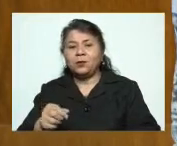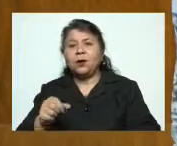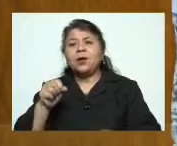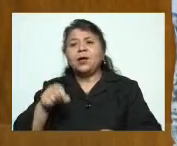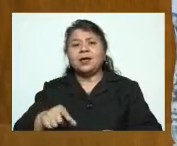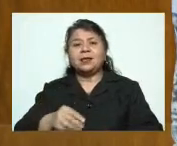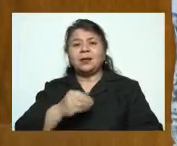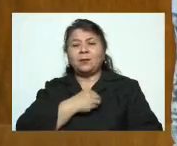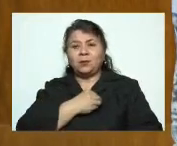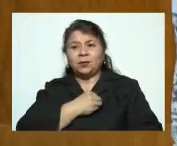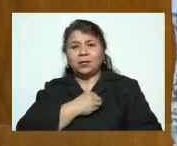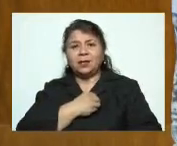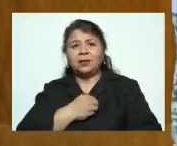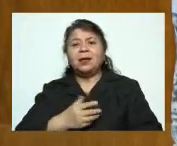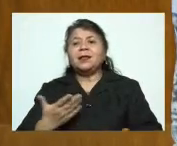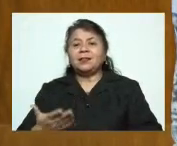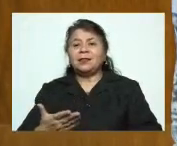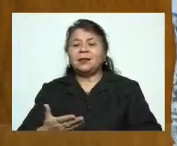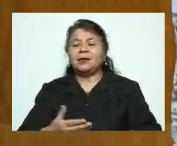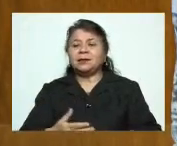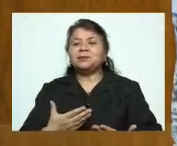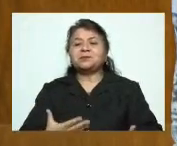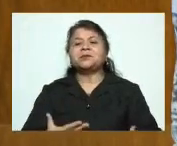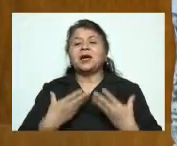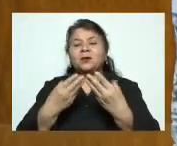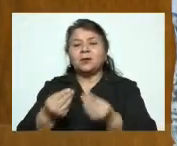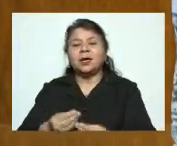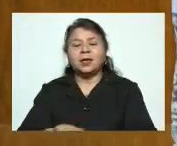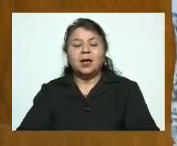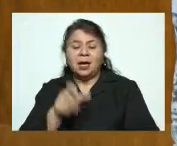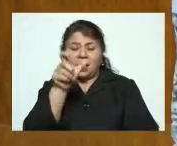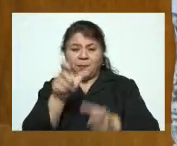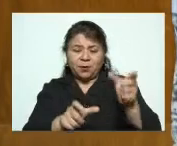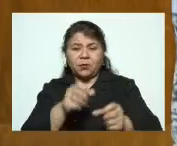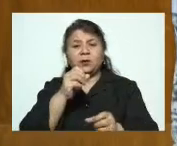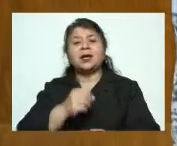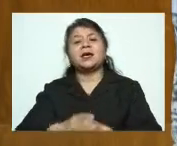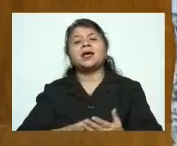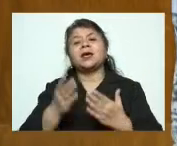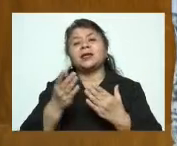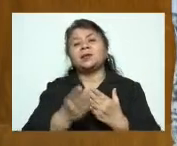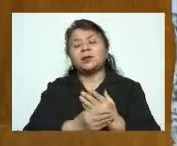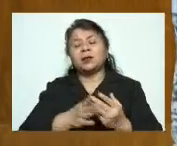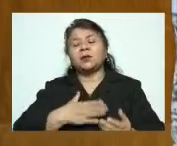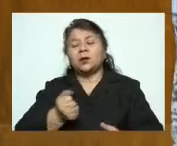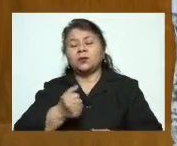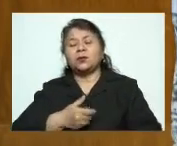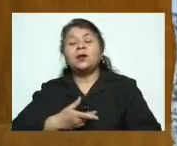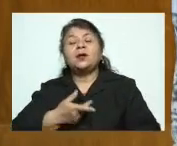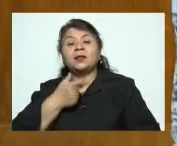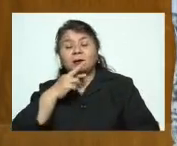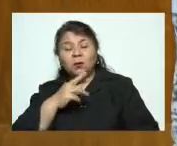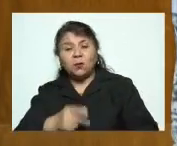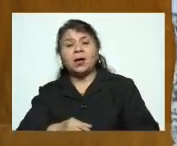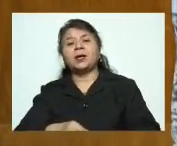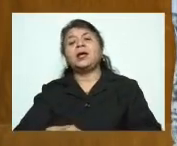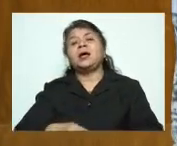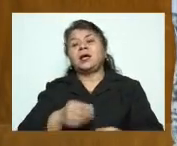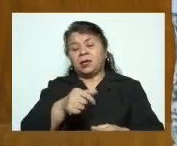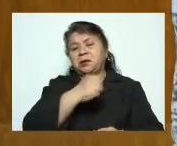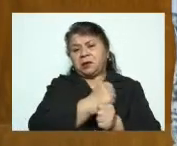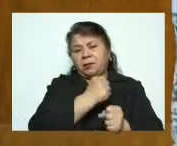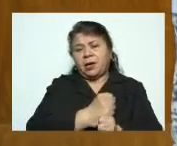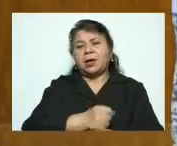resultados, a la totalidad del personal de salud de la provincia de San Juan, a la totalidad del personal policial de la provincia de San Juan,